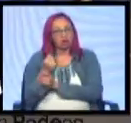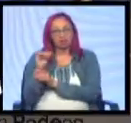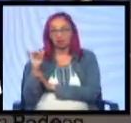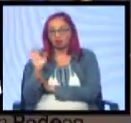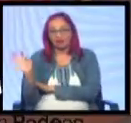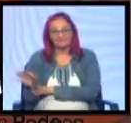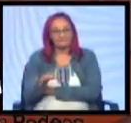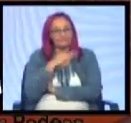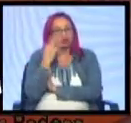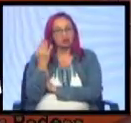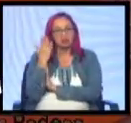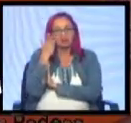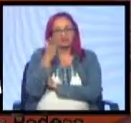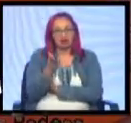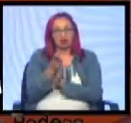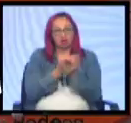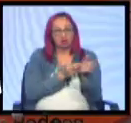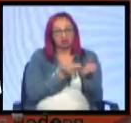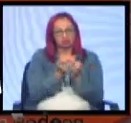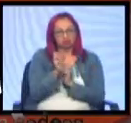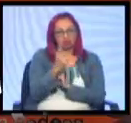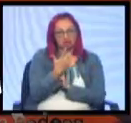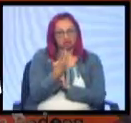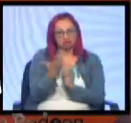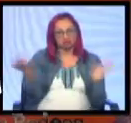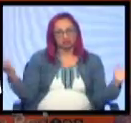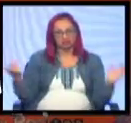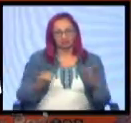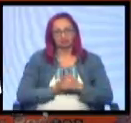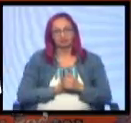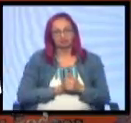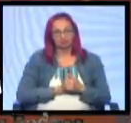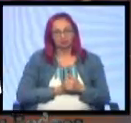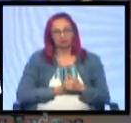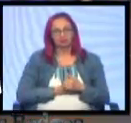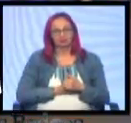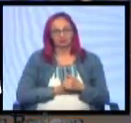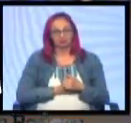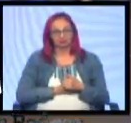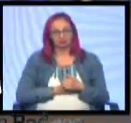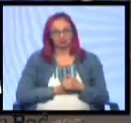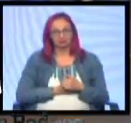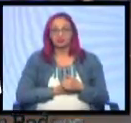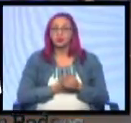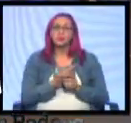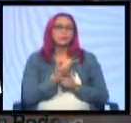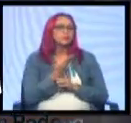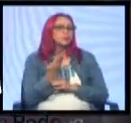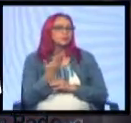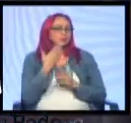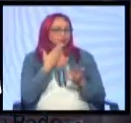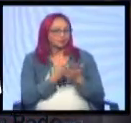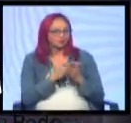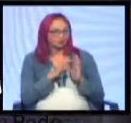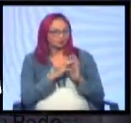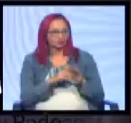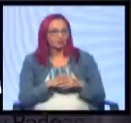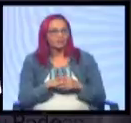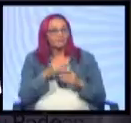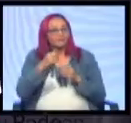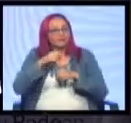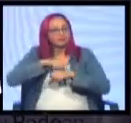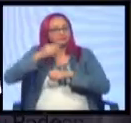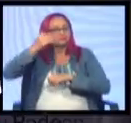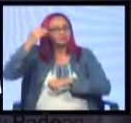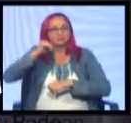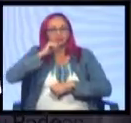igual manera, va a las organizaciones sociales. Por supuesto. Por supuesto, no. Y una de las cosas es esto. Por ejemplo, hace mucho tiempo,